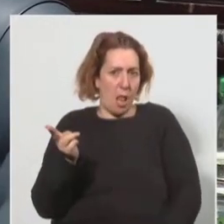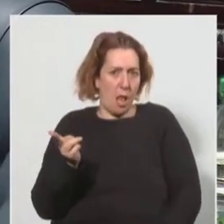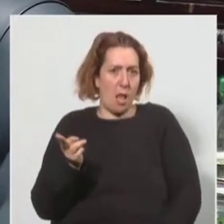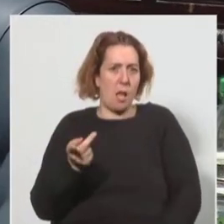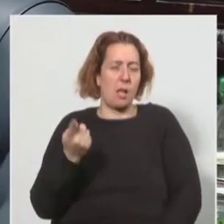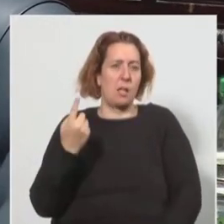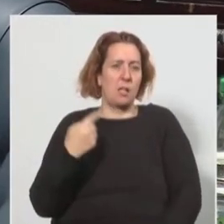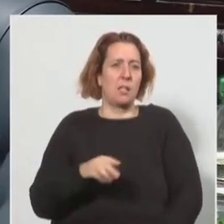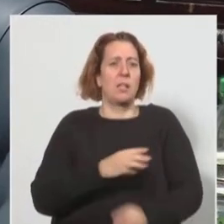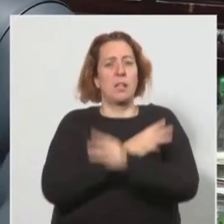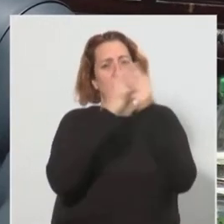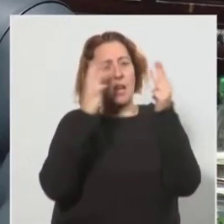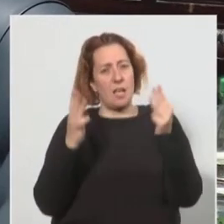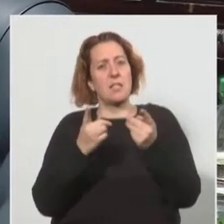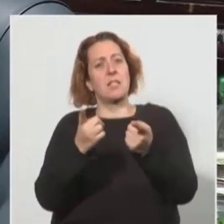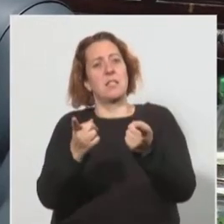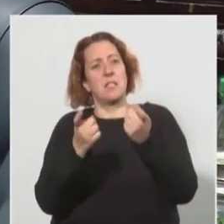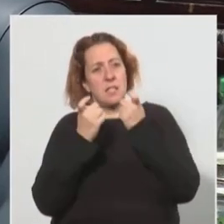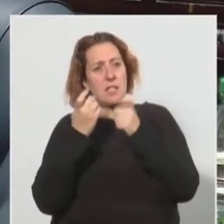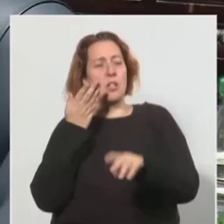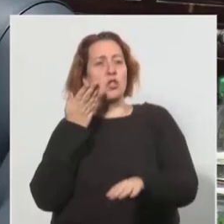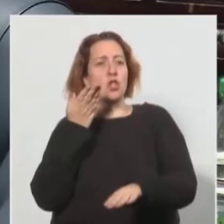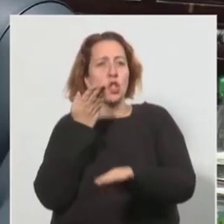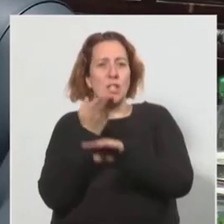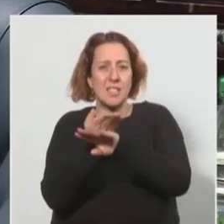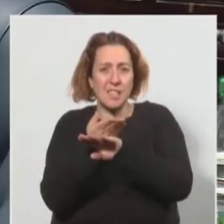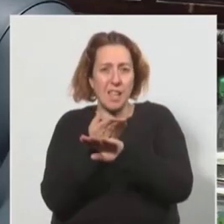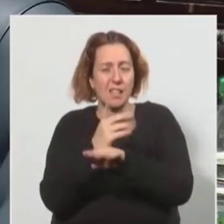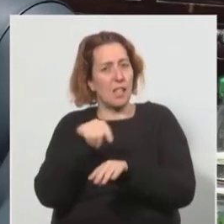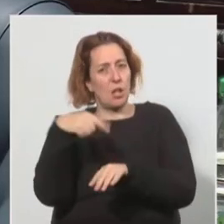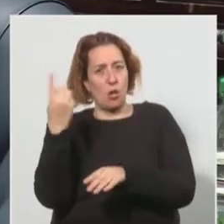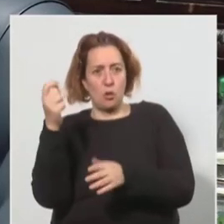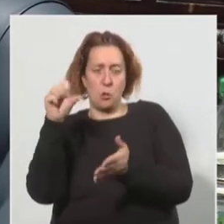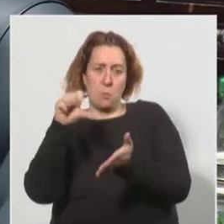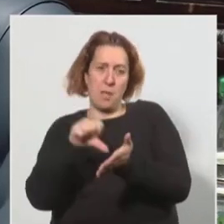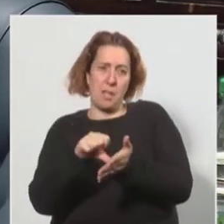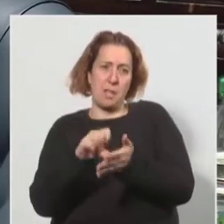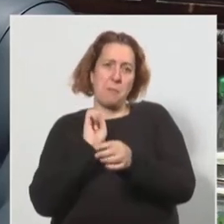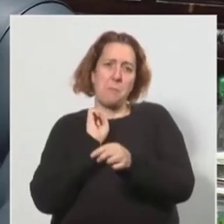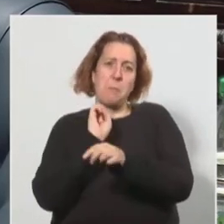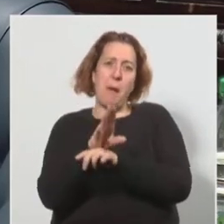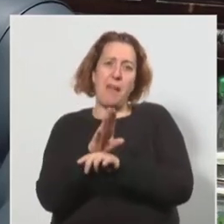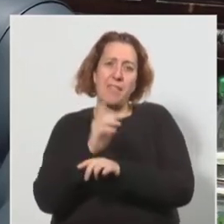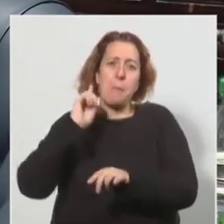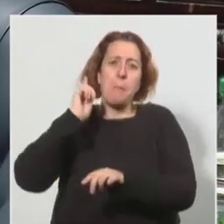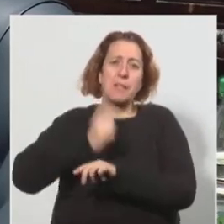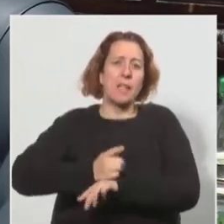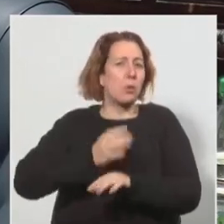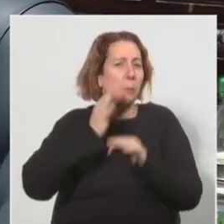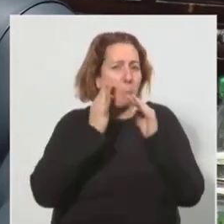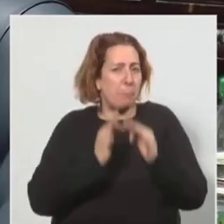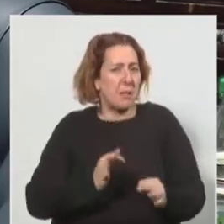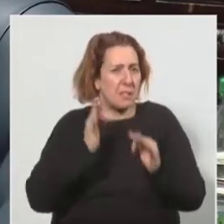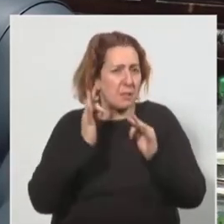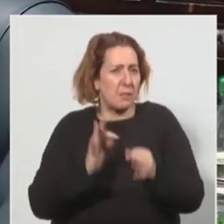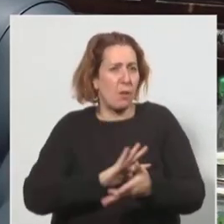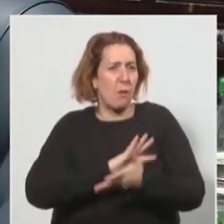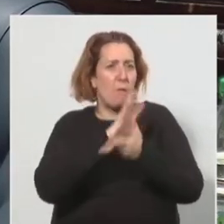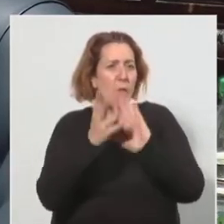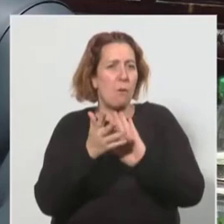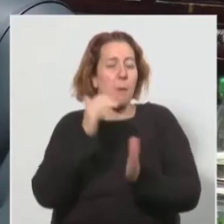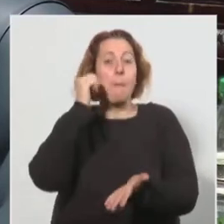cual normalmente se requiere que el solicitante del exterior expida un mandato específico en